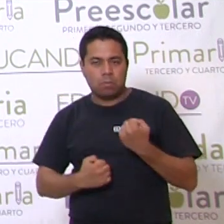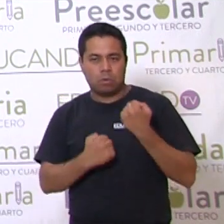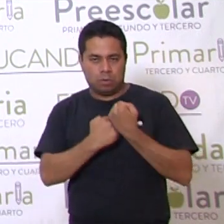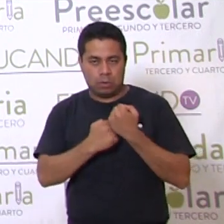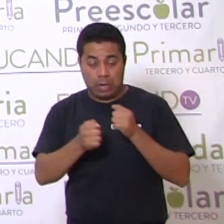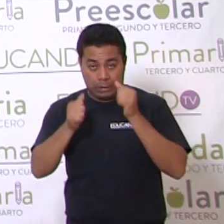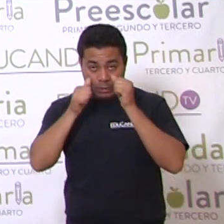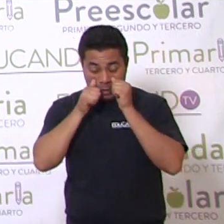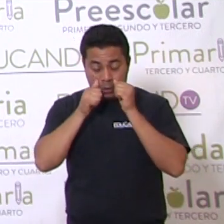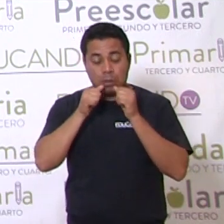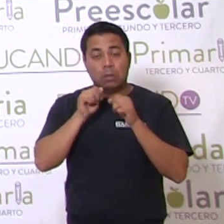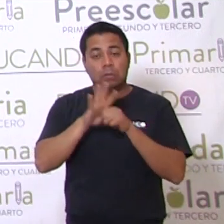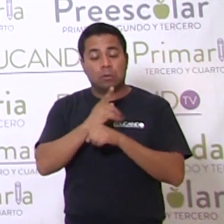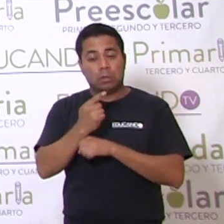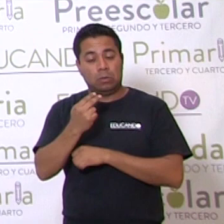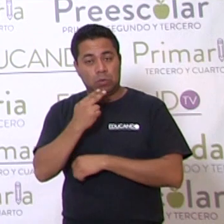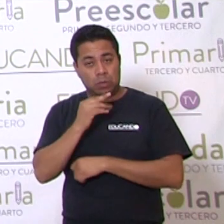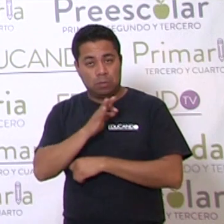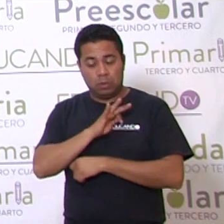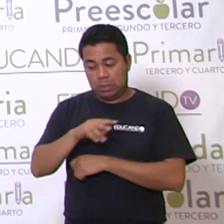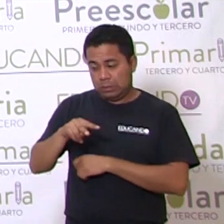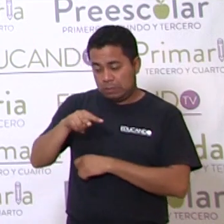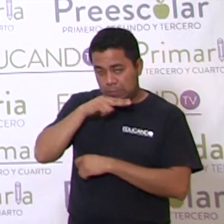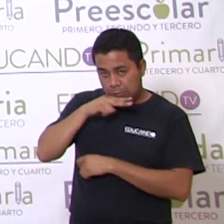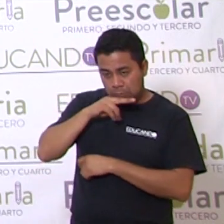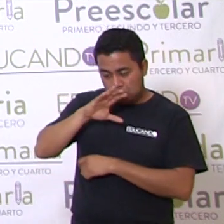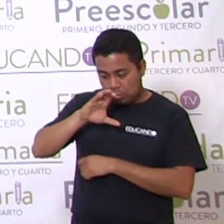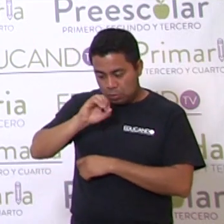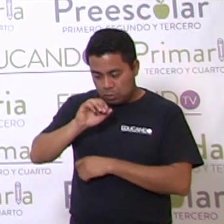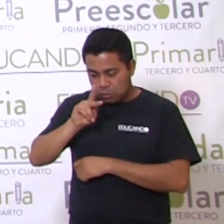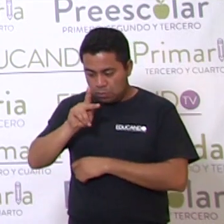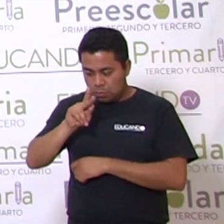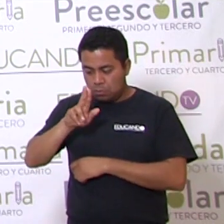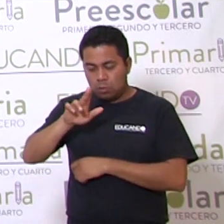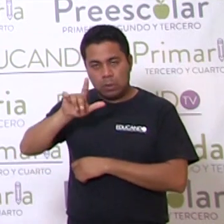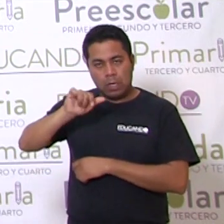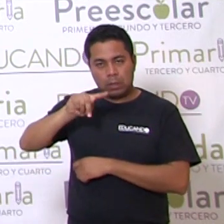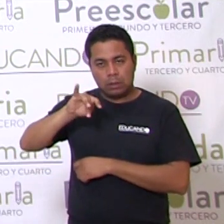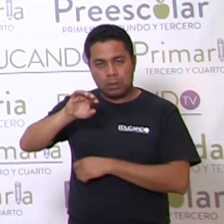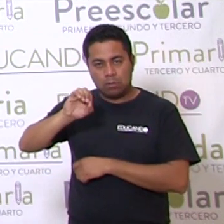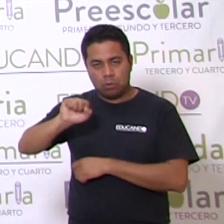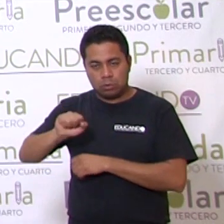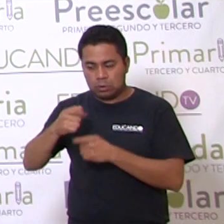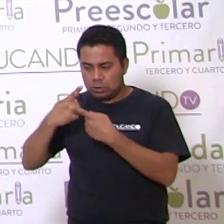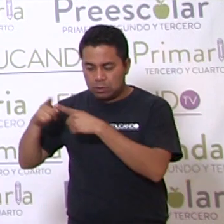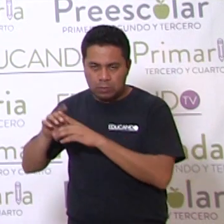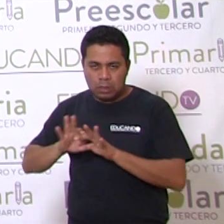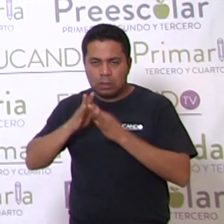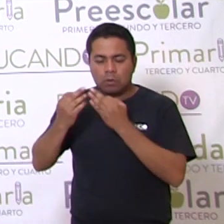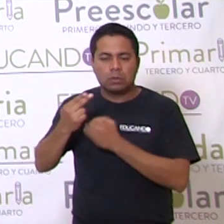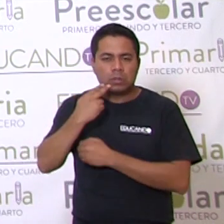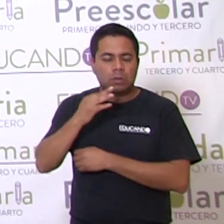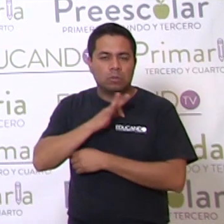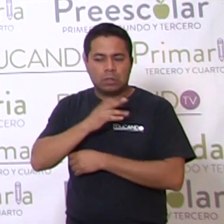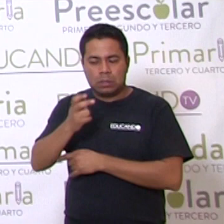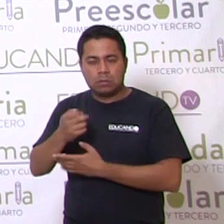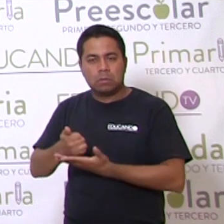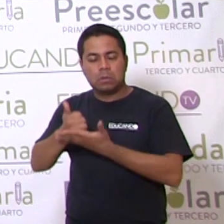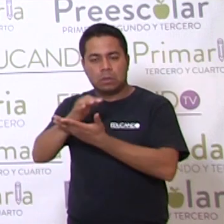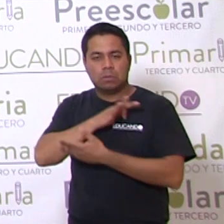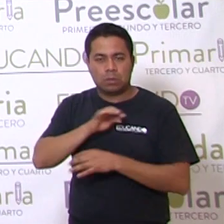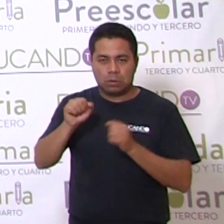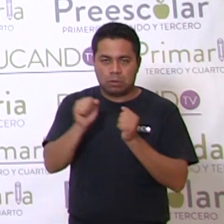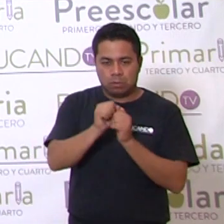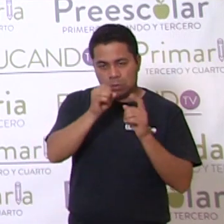nosotros podemos utilizar los verbos copulativos de muchas formas y eso nos va a permitir utilizarlos tanto